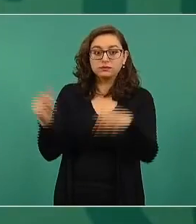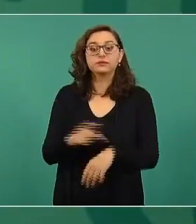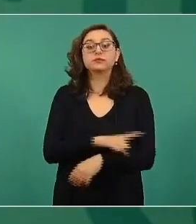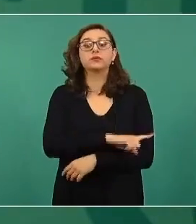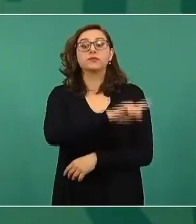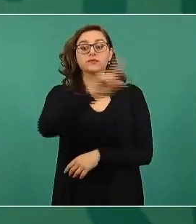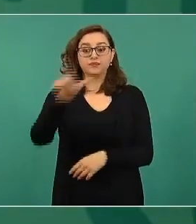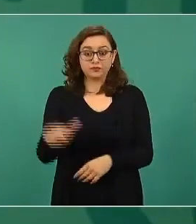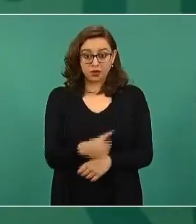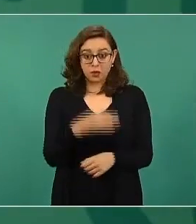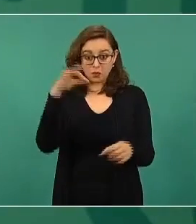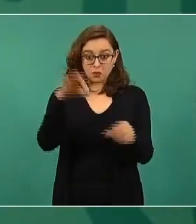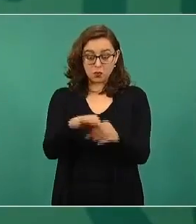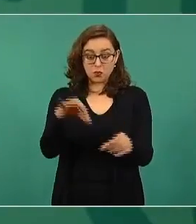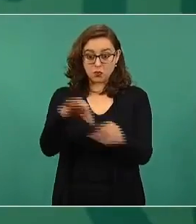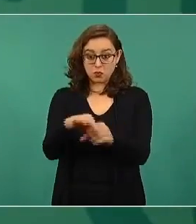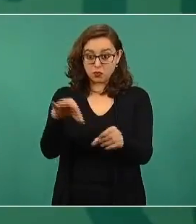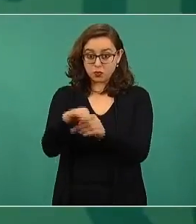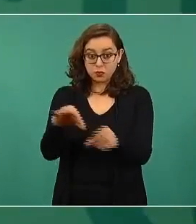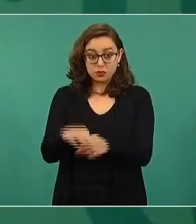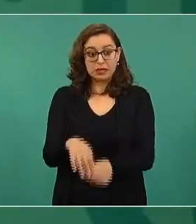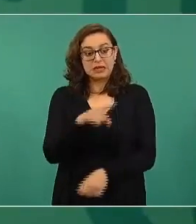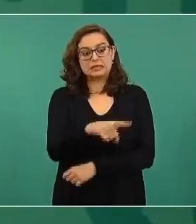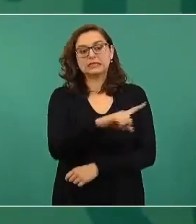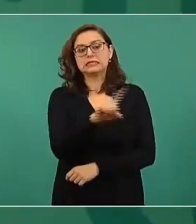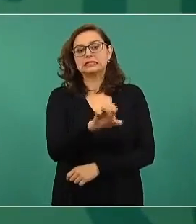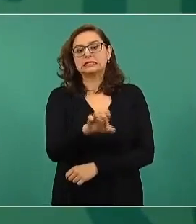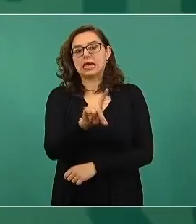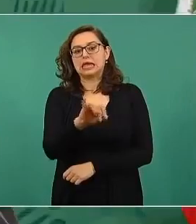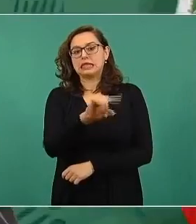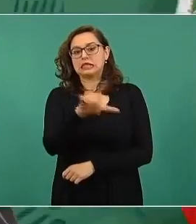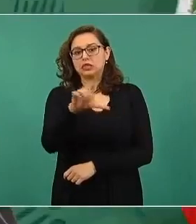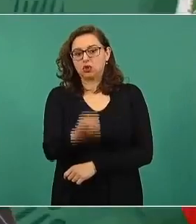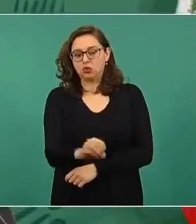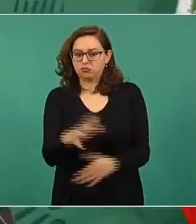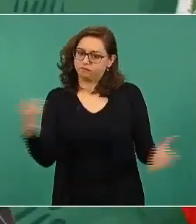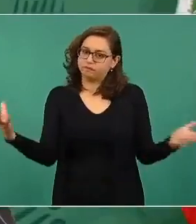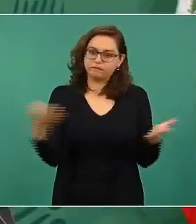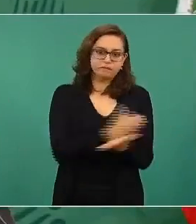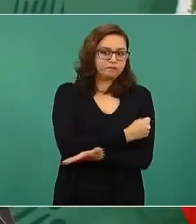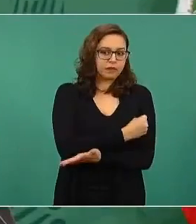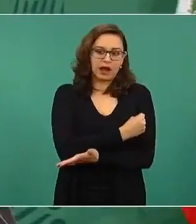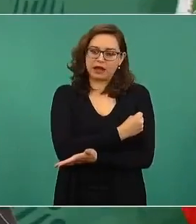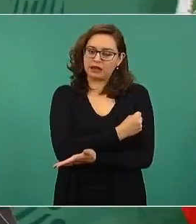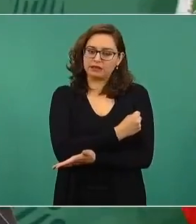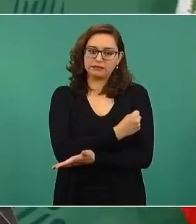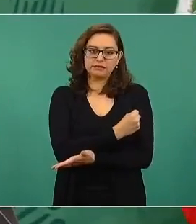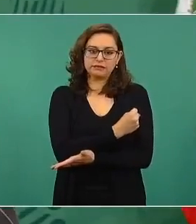y barre Zedillo.